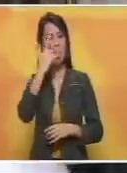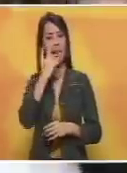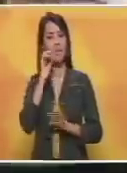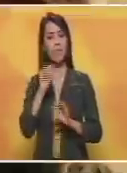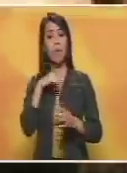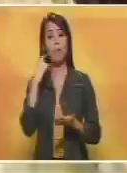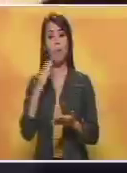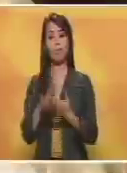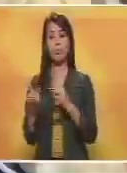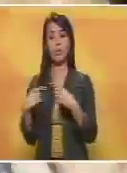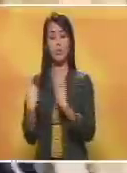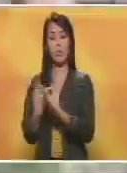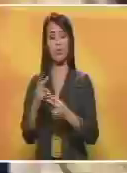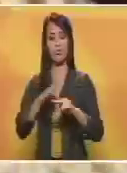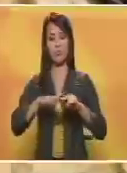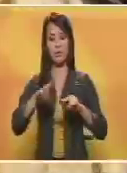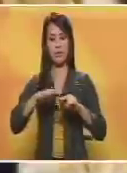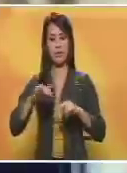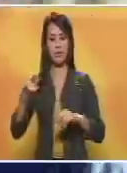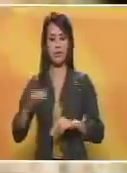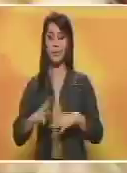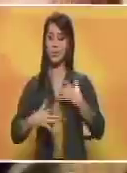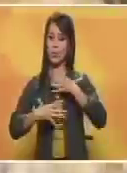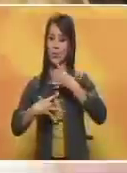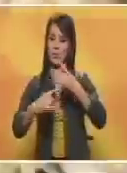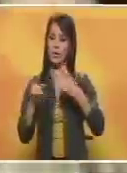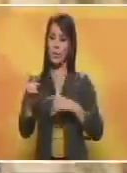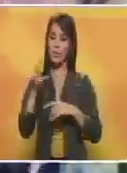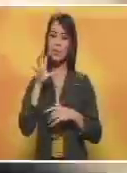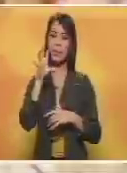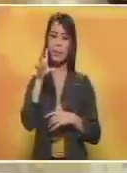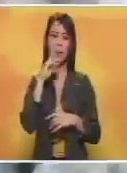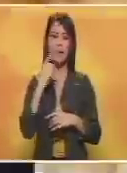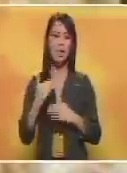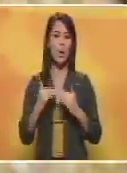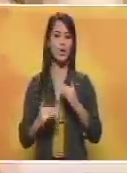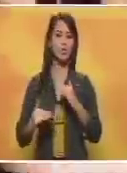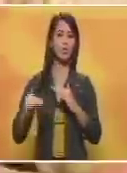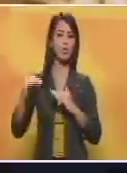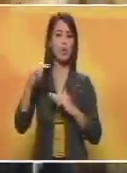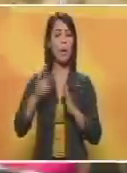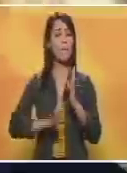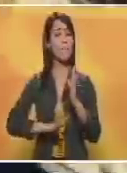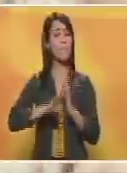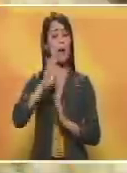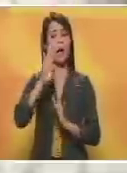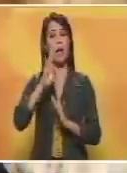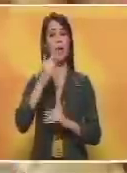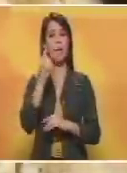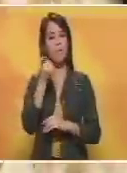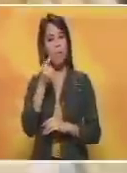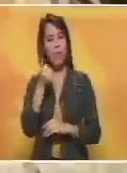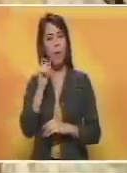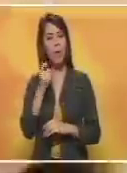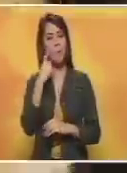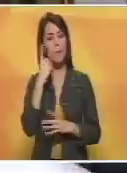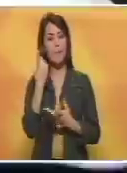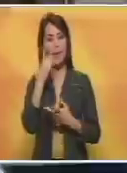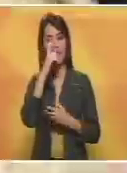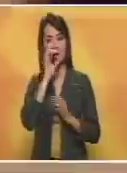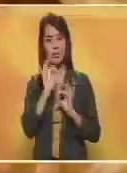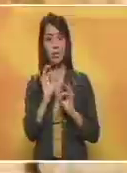de mortalidad infantil su interés por esta región ha incrementado en los últimos años recordemos que hace poco celebró el primer aniversario